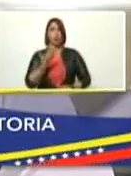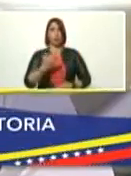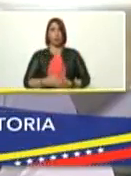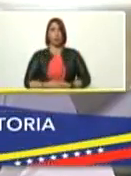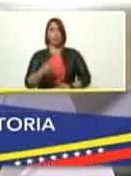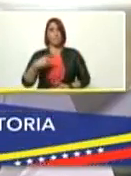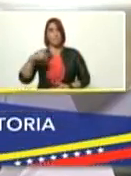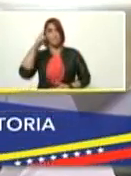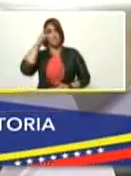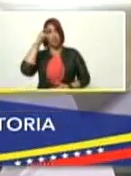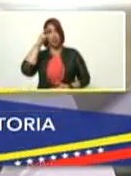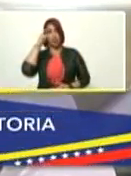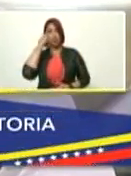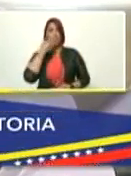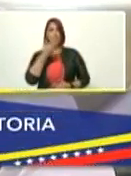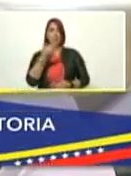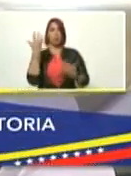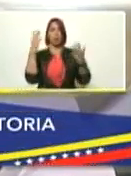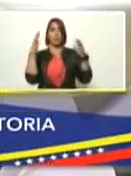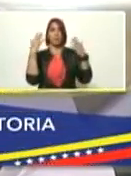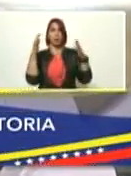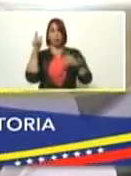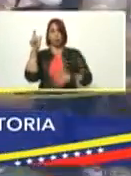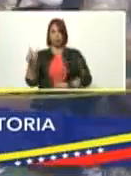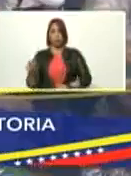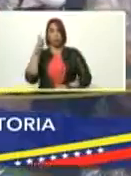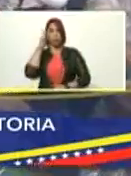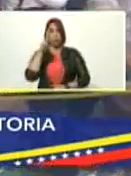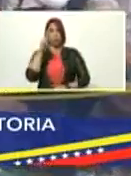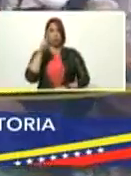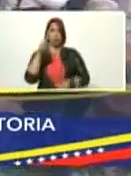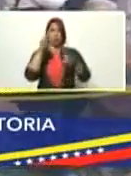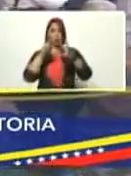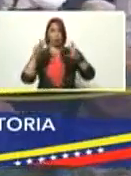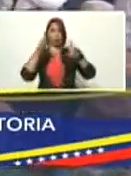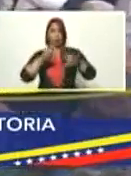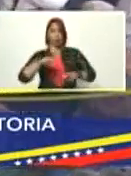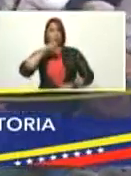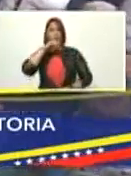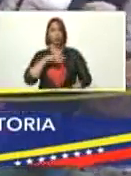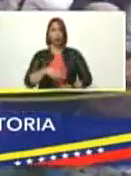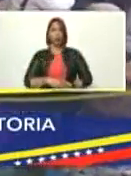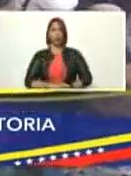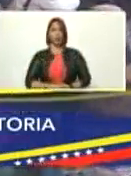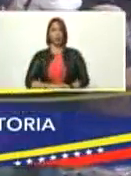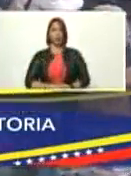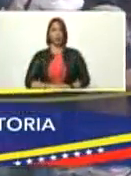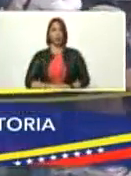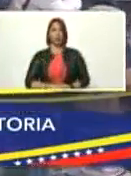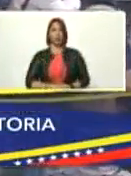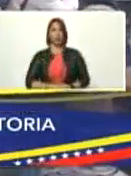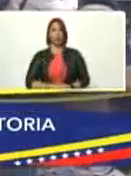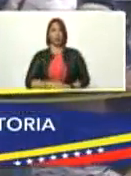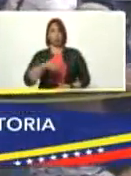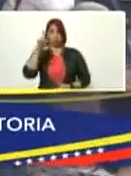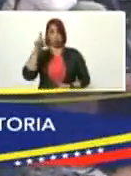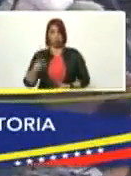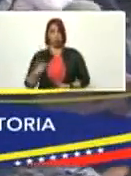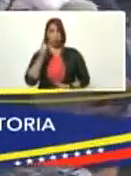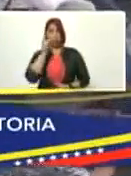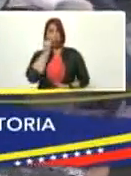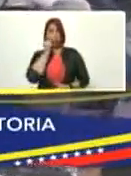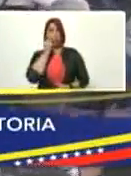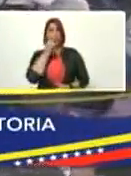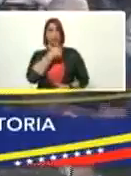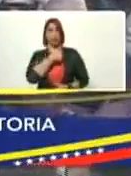Pedro Calzadilla. Pido un aplauso para él como profesor, investigador, historiador, don Pedro Calzadilla. Yo quisiera